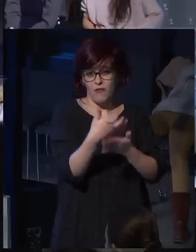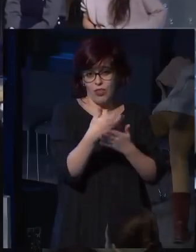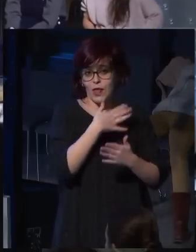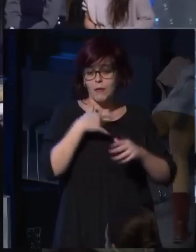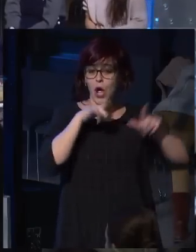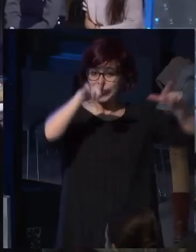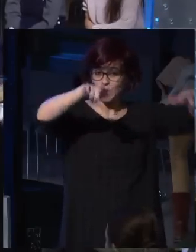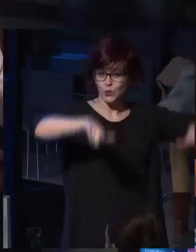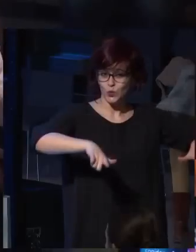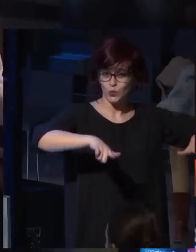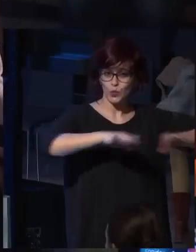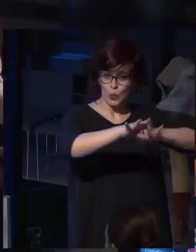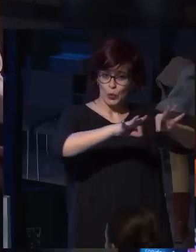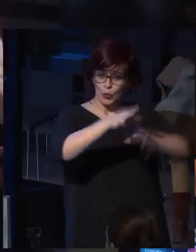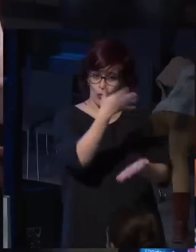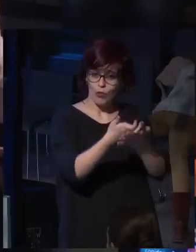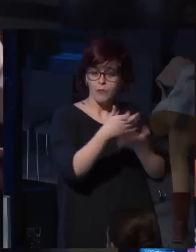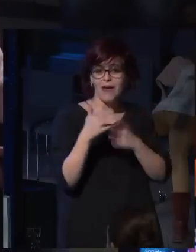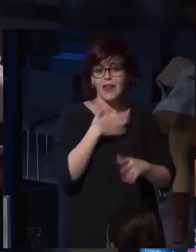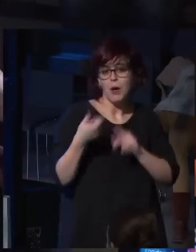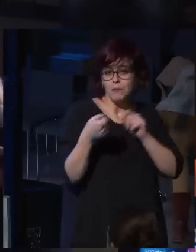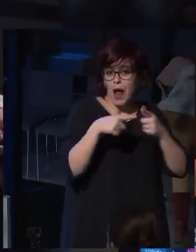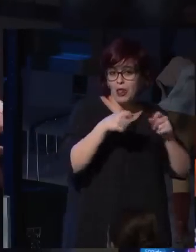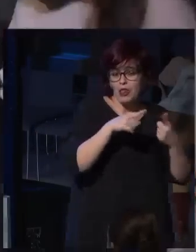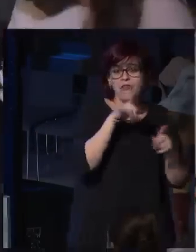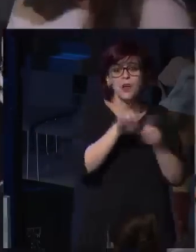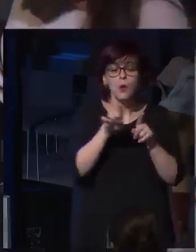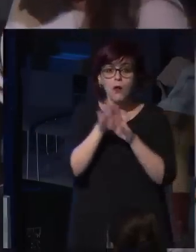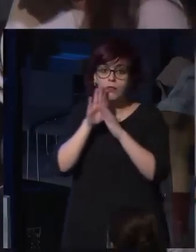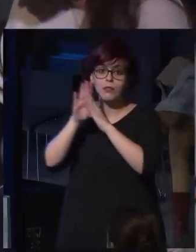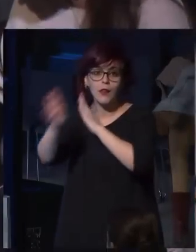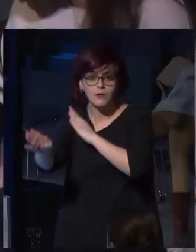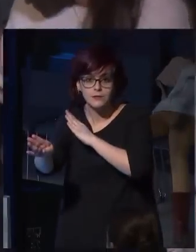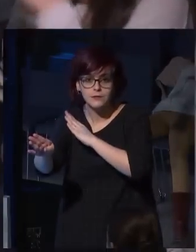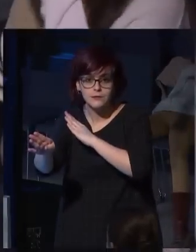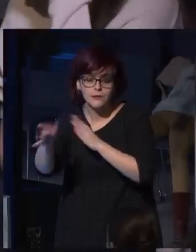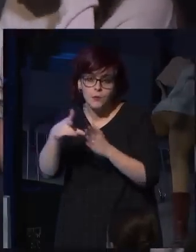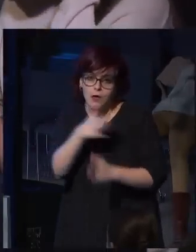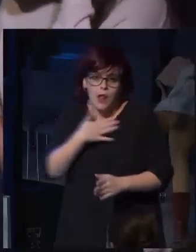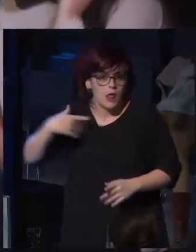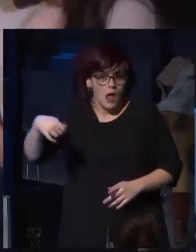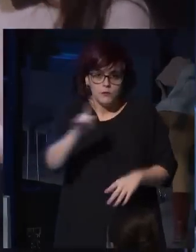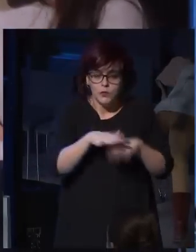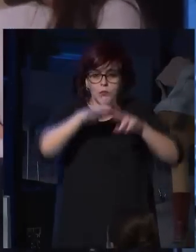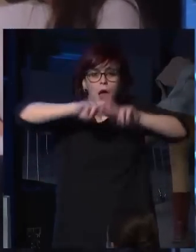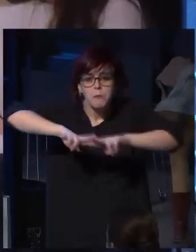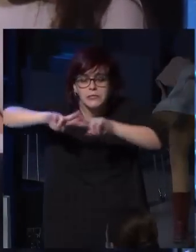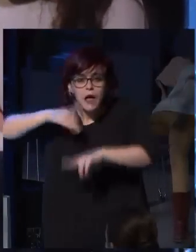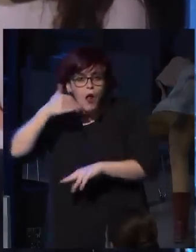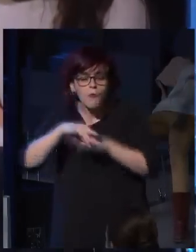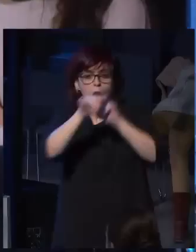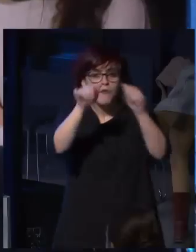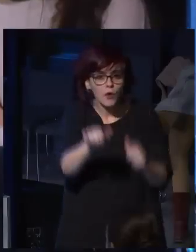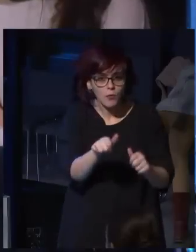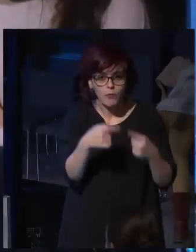queriendo sonar lo más parecido a lo que sonamos en directo, porque eso es verdad que no queríamos ni investigar de cualquier